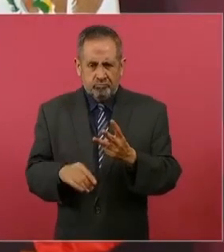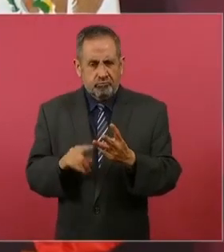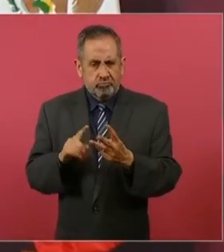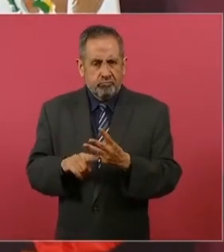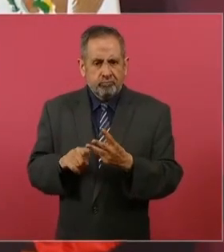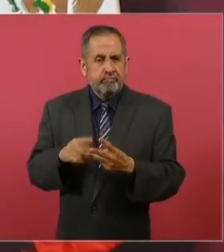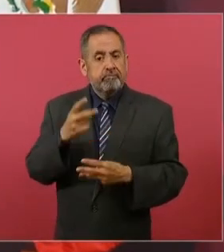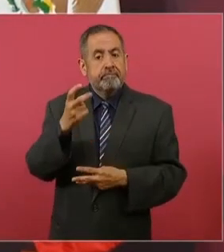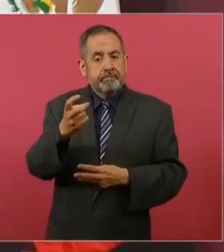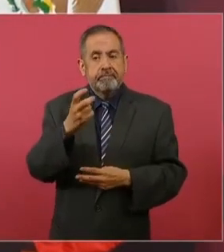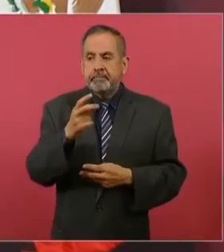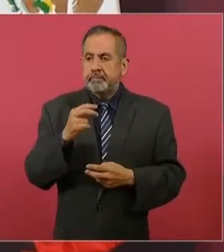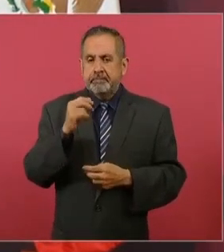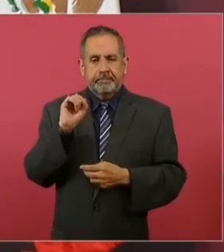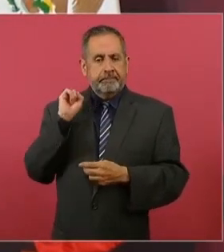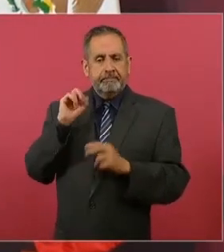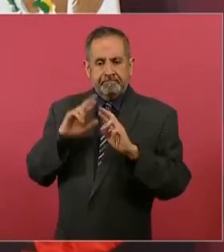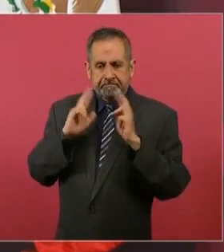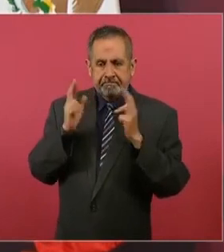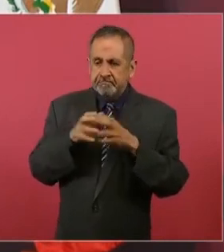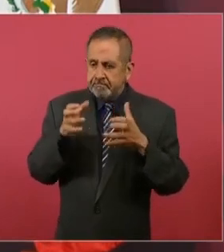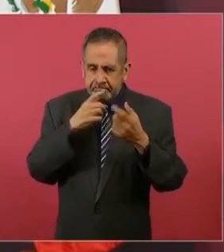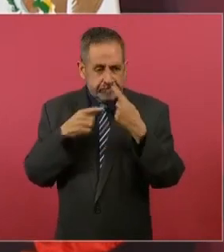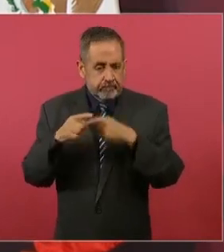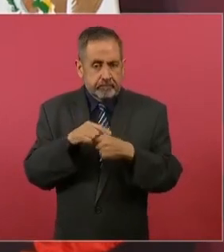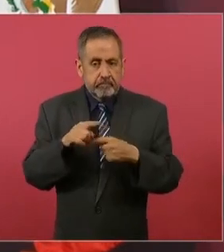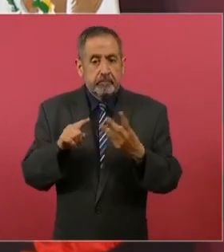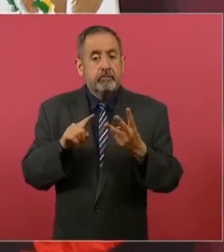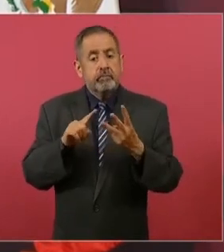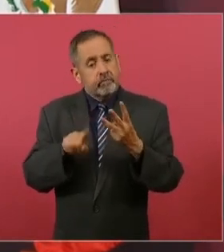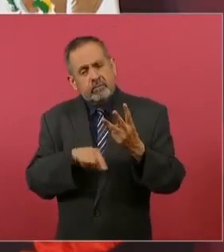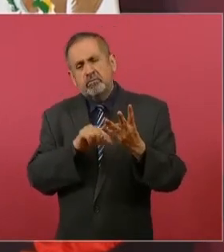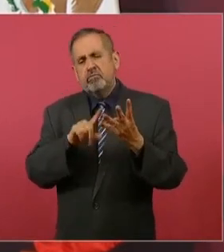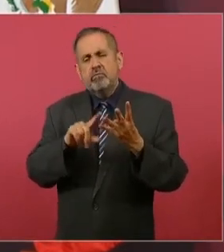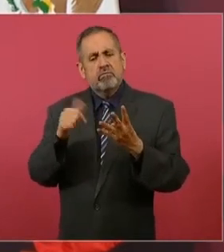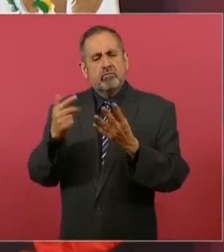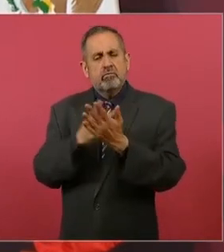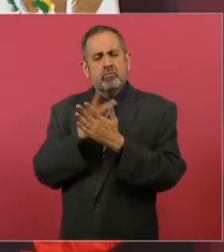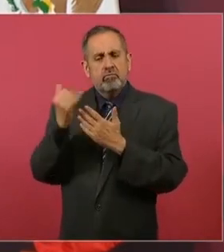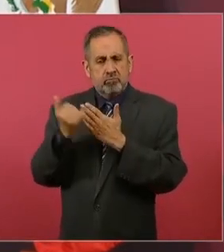Para eso fue la reunión. Además hay otros proyectos.